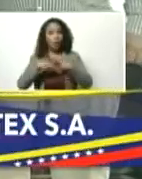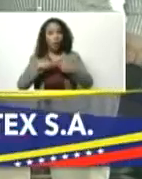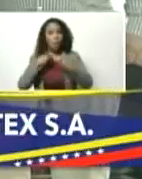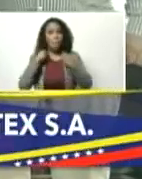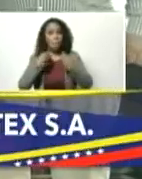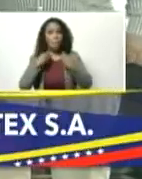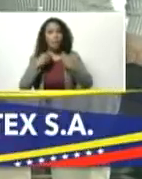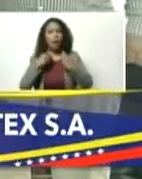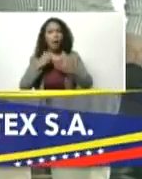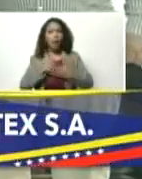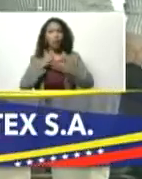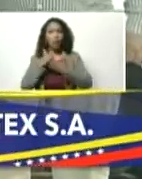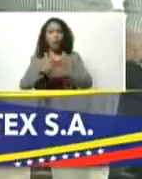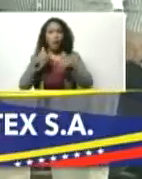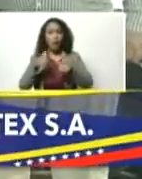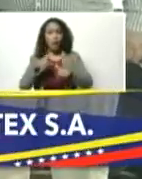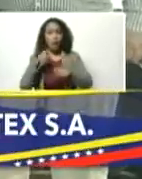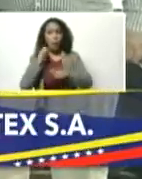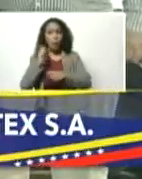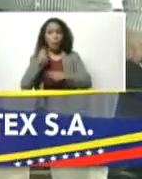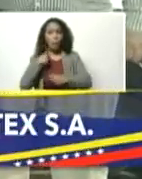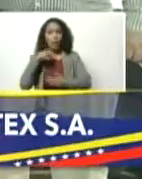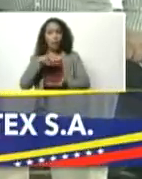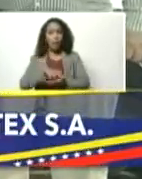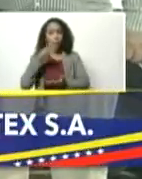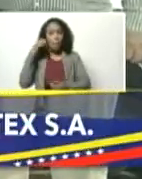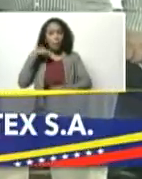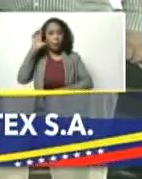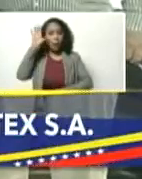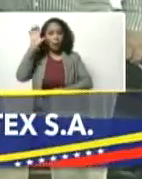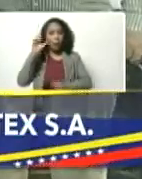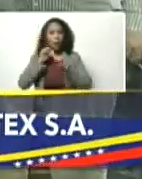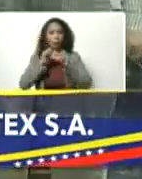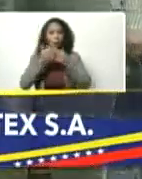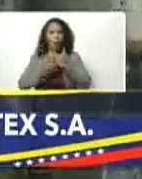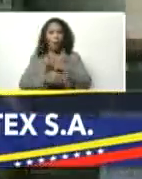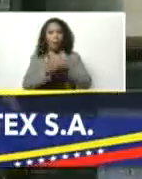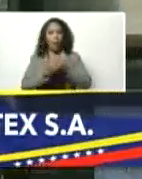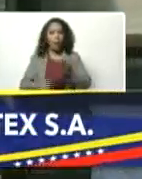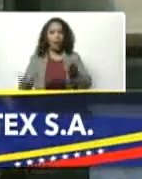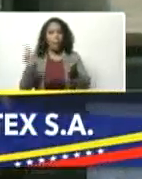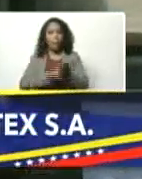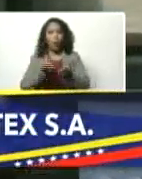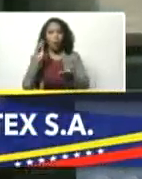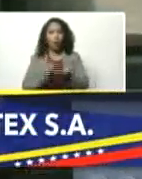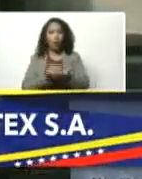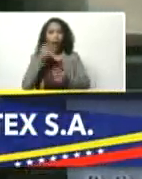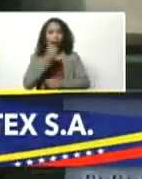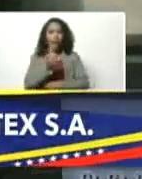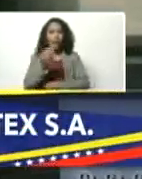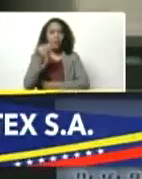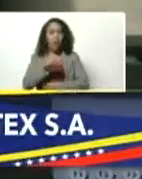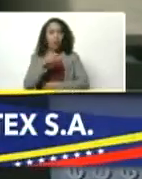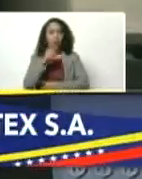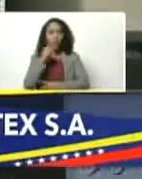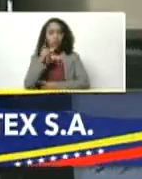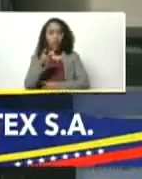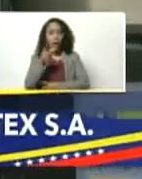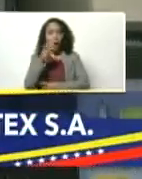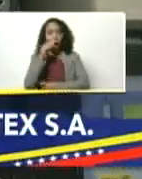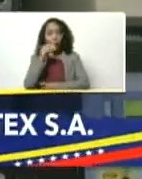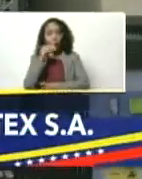para ayudar a que mi Estado, a que mi nación siga adelante. Y le repito nuevamente, cada vez que usted habla, señor